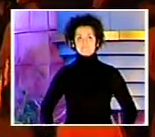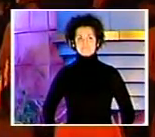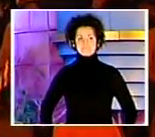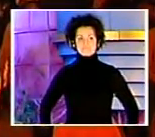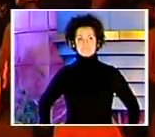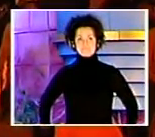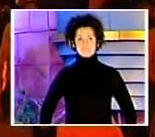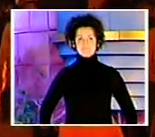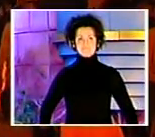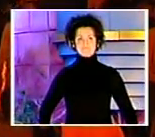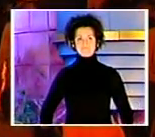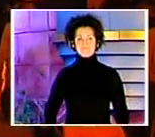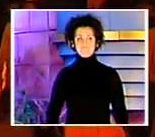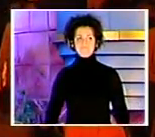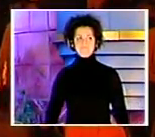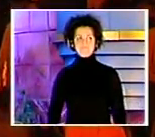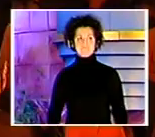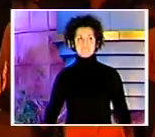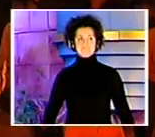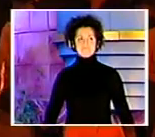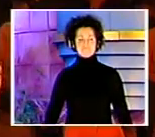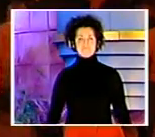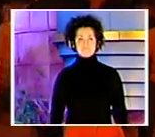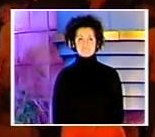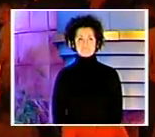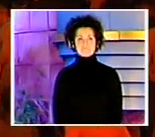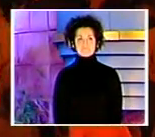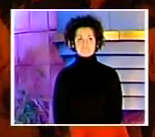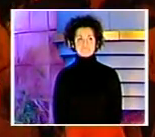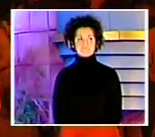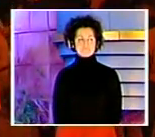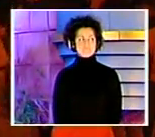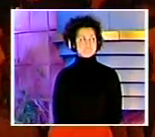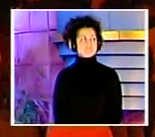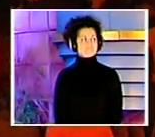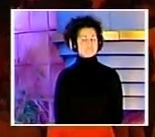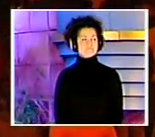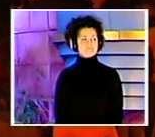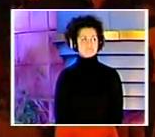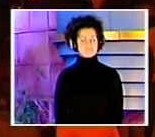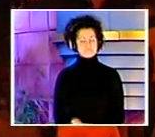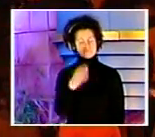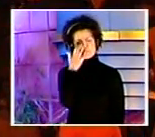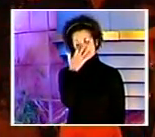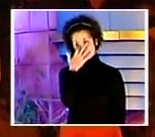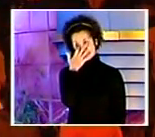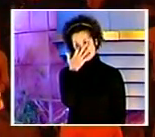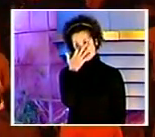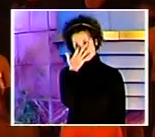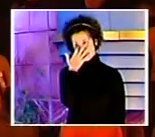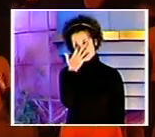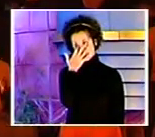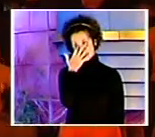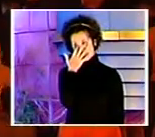Junior Alonso. Muy simpático el tema. Además, se han convertido en dos murgas como estaba previsto. Les ha sobrado